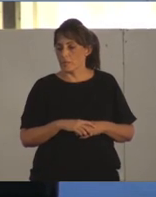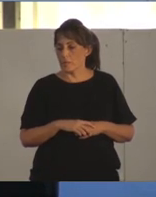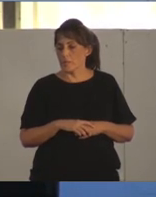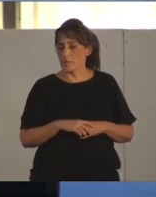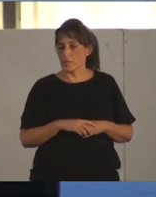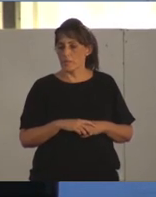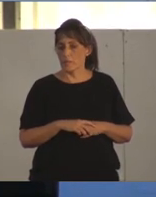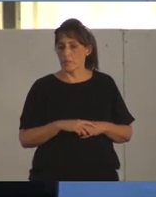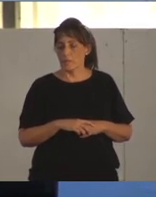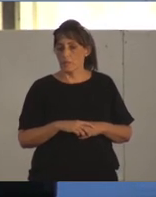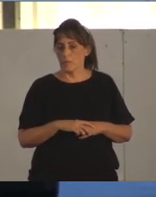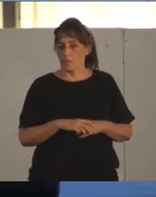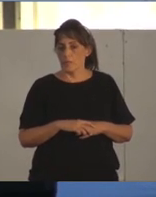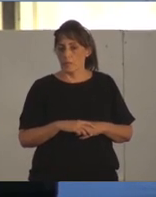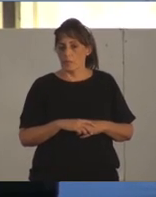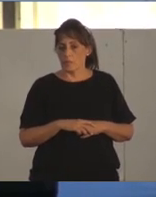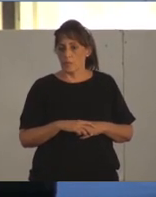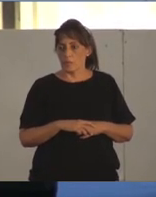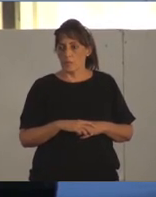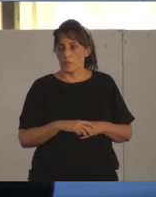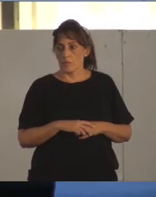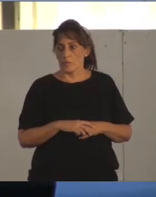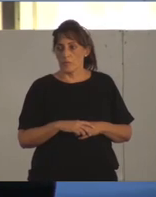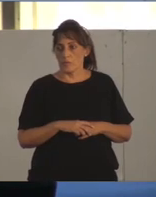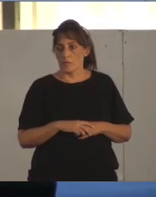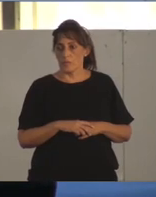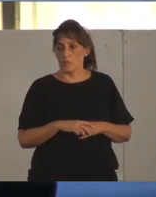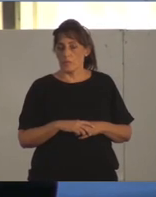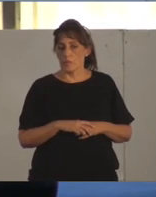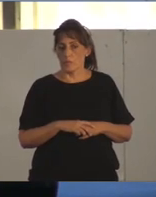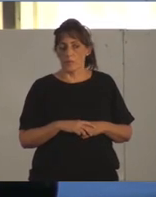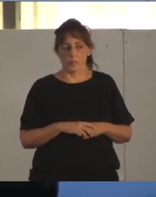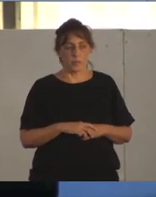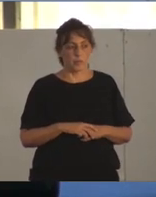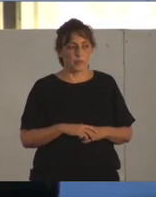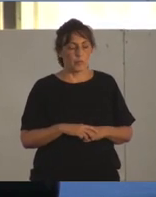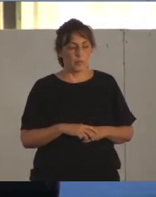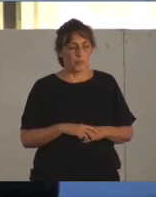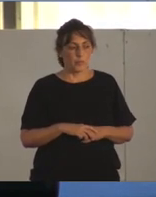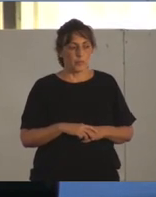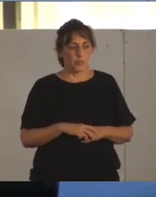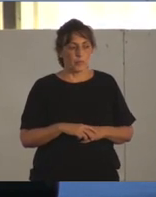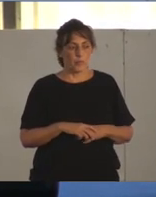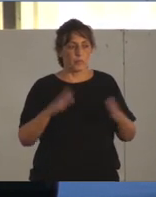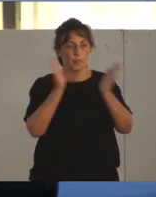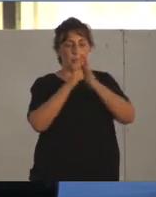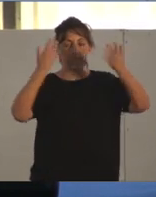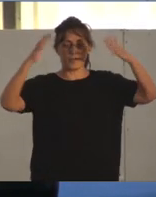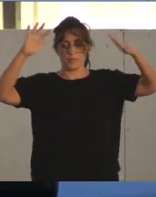esperemos que os guste. Muchas gracias.